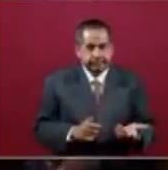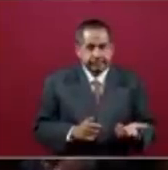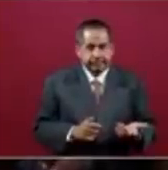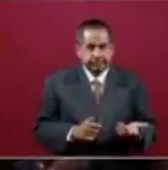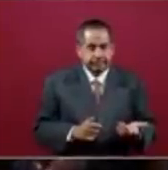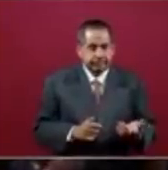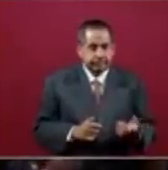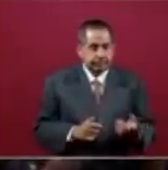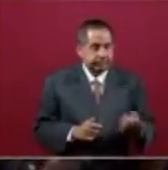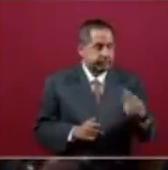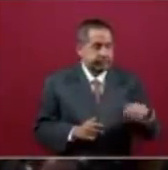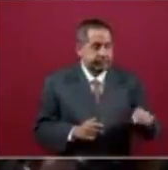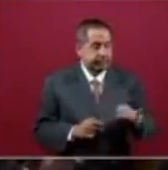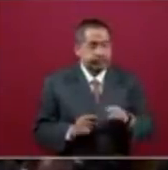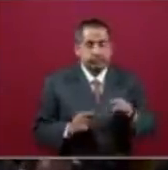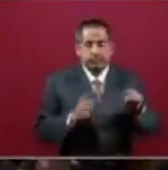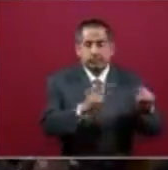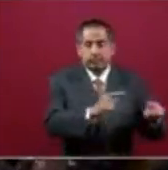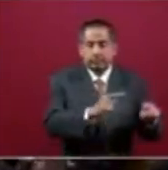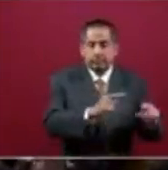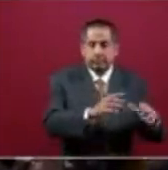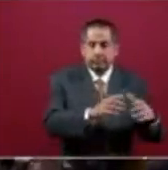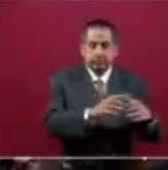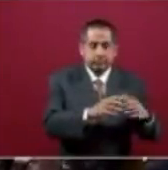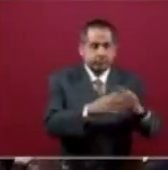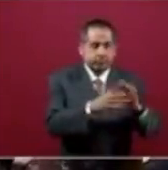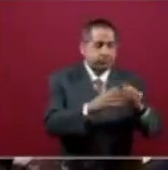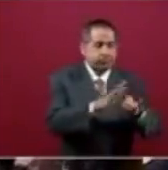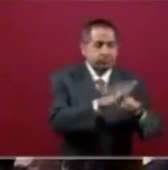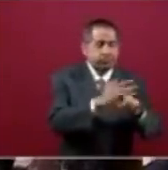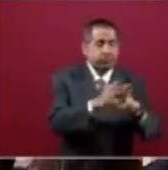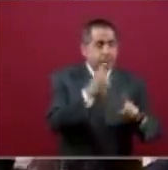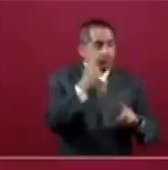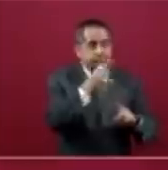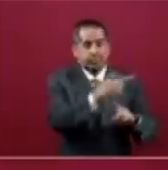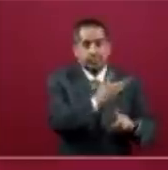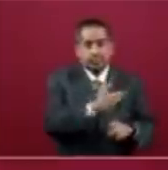iban a tratar de convencer al presidente Peña